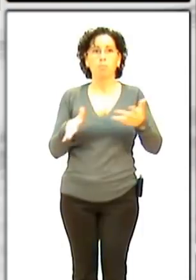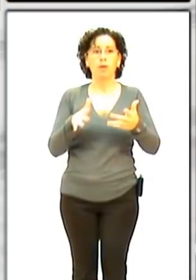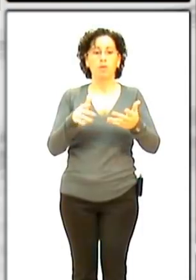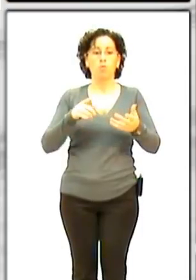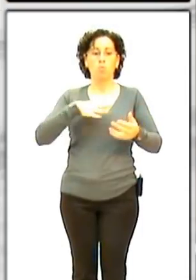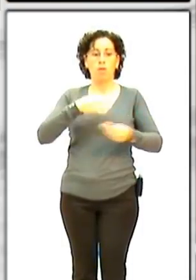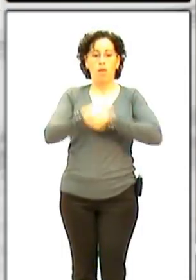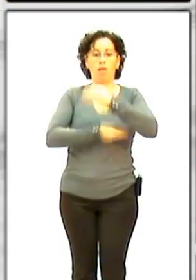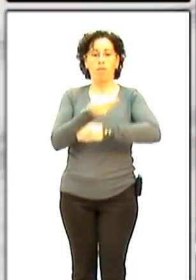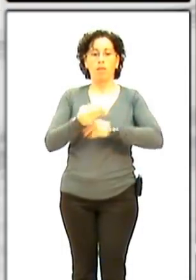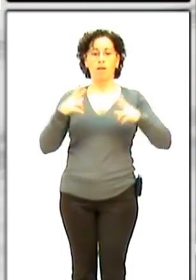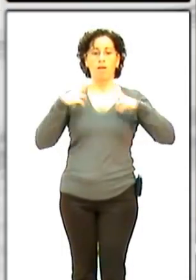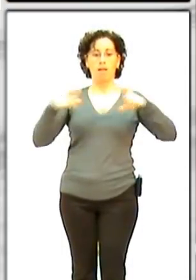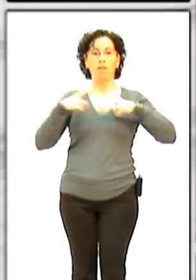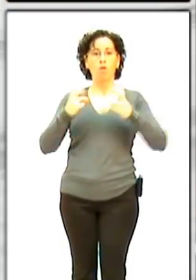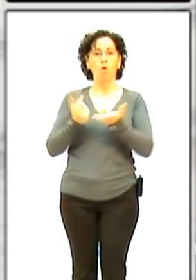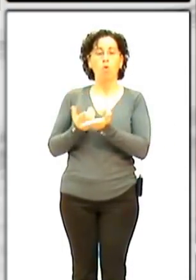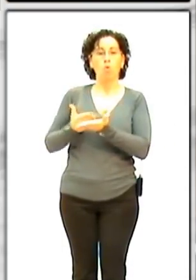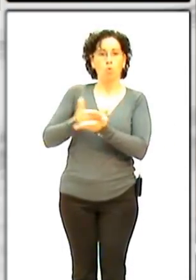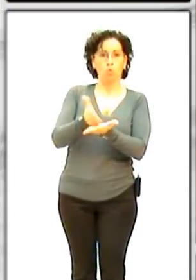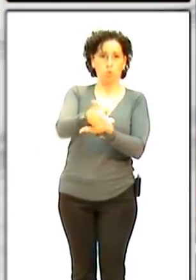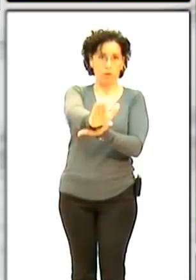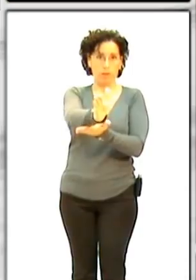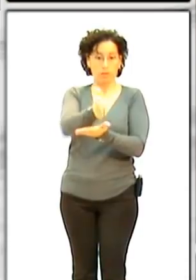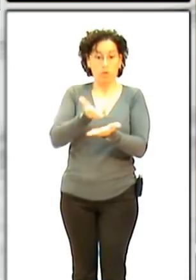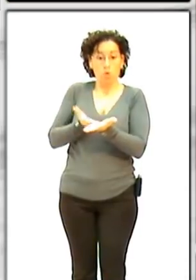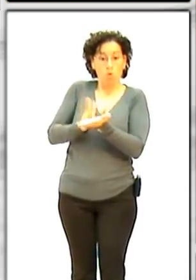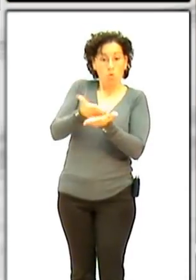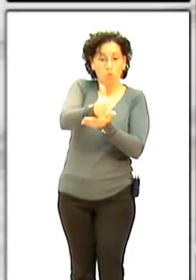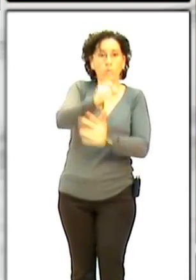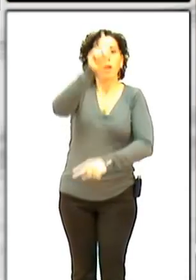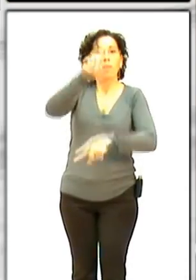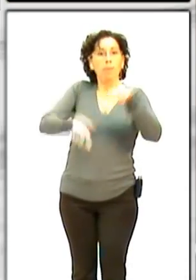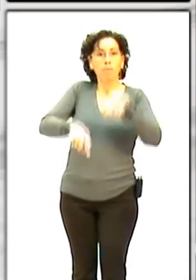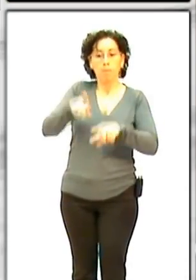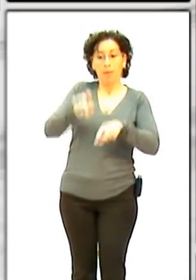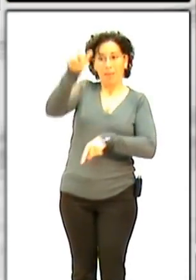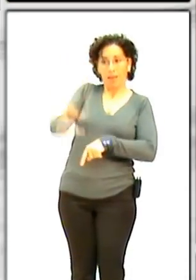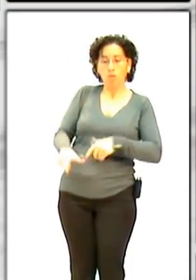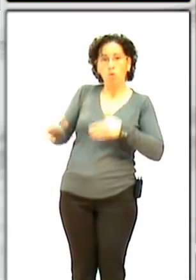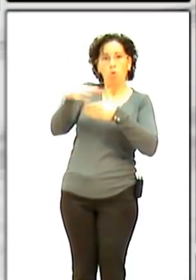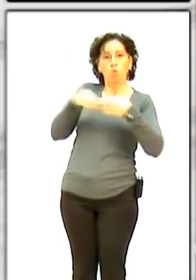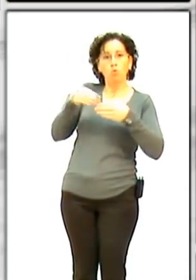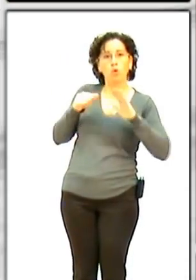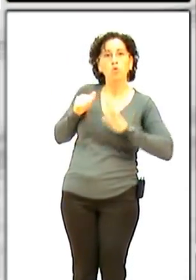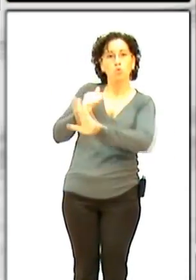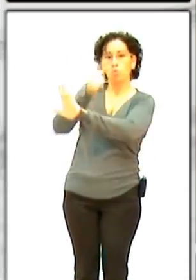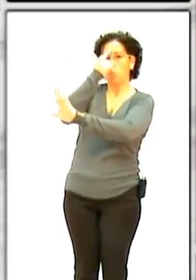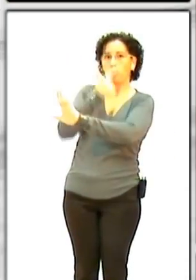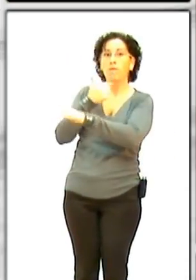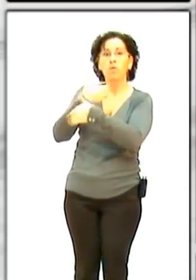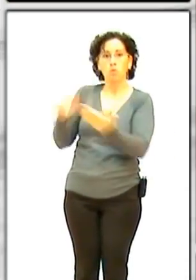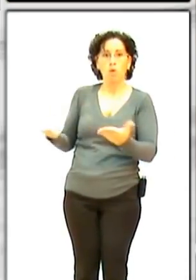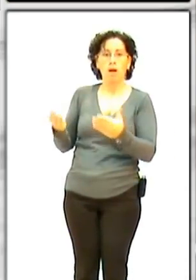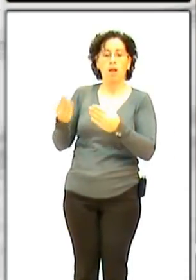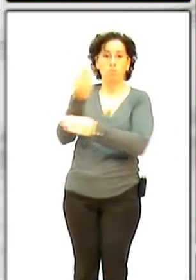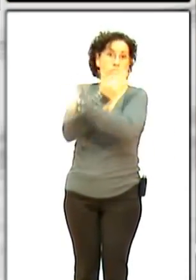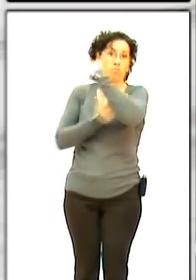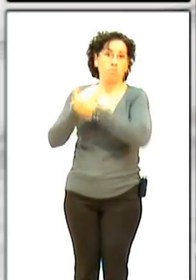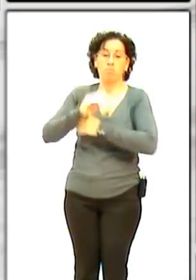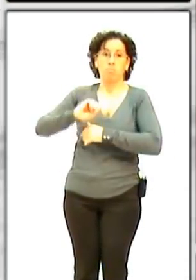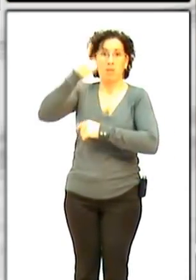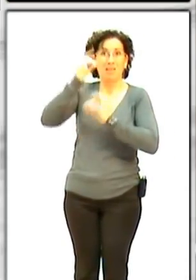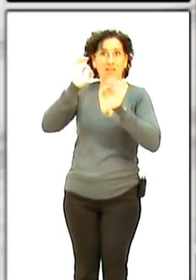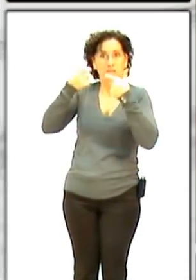trazar rutas que podríamos, de acuerdo al perfil del usuario con algún tipo de minusvalía, pues especialmente la ceguera o deficiencia